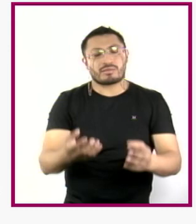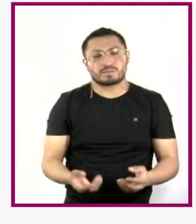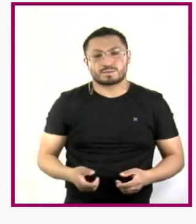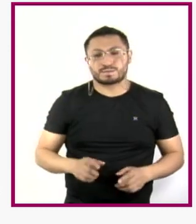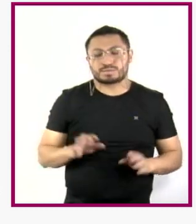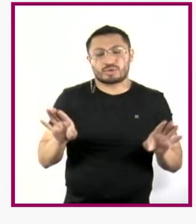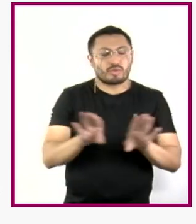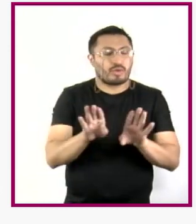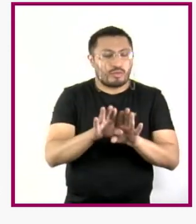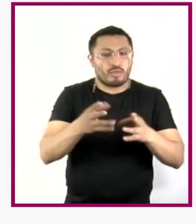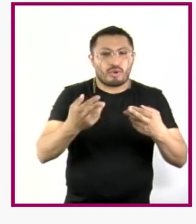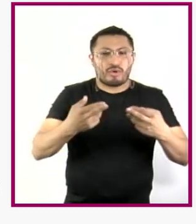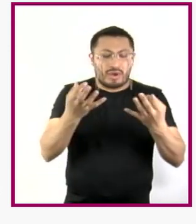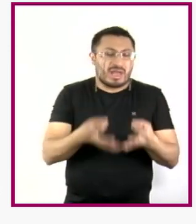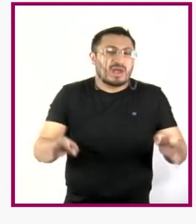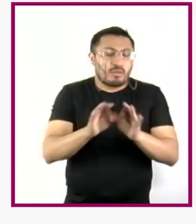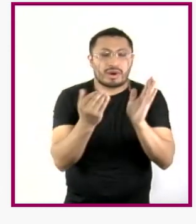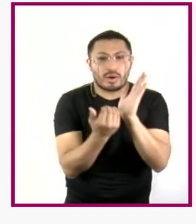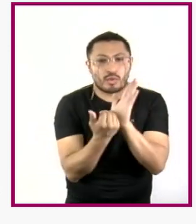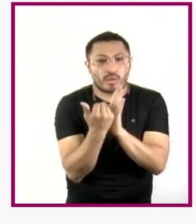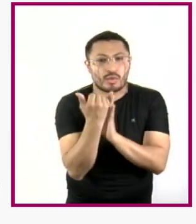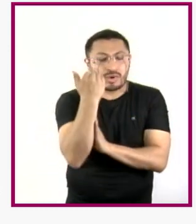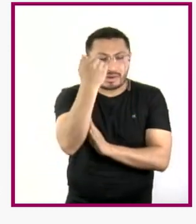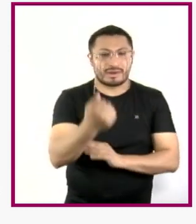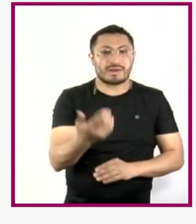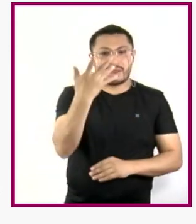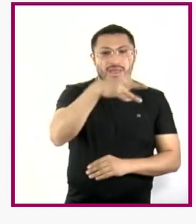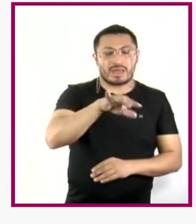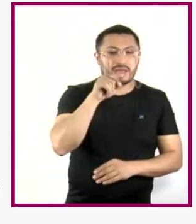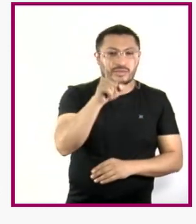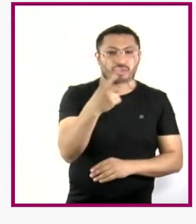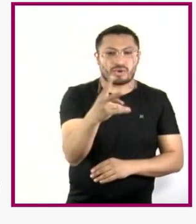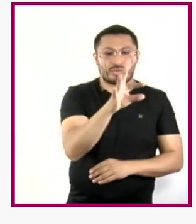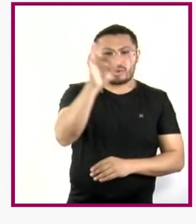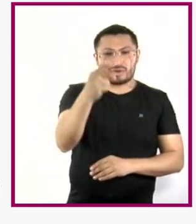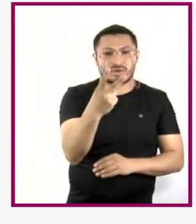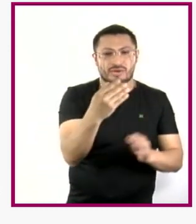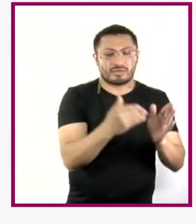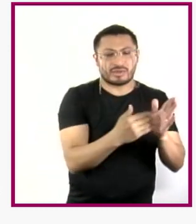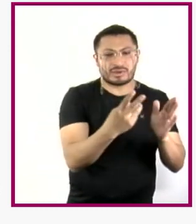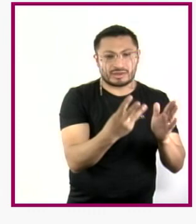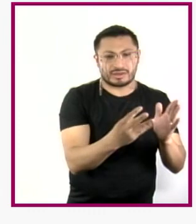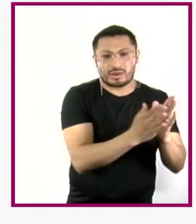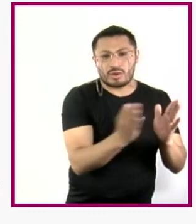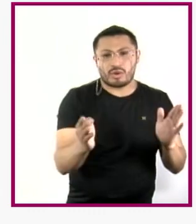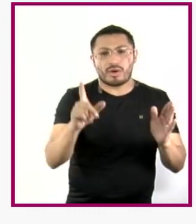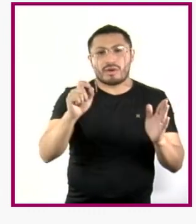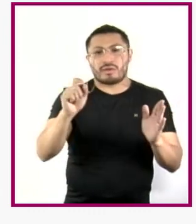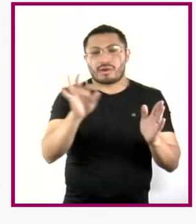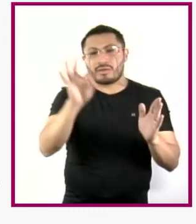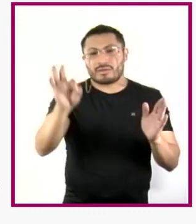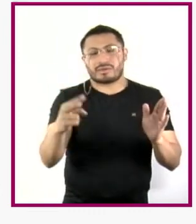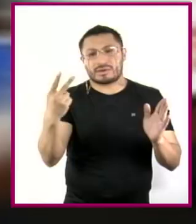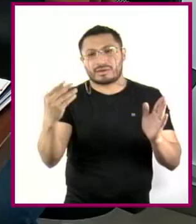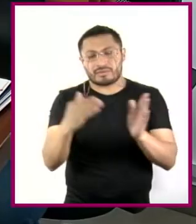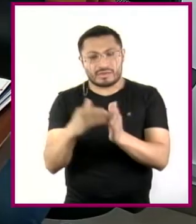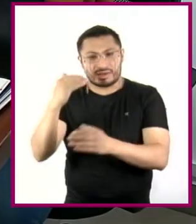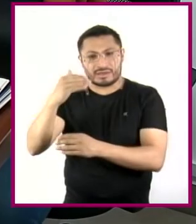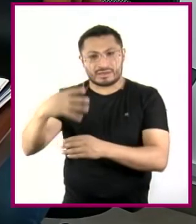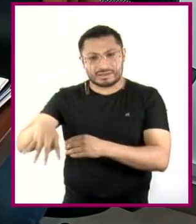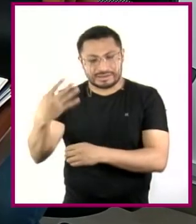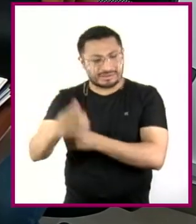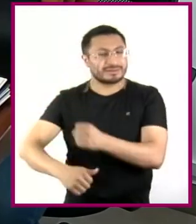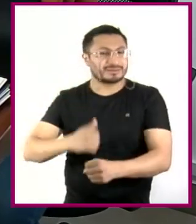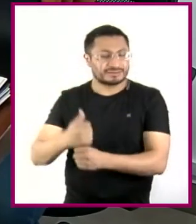de protección ambiental, del 10.2% en 2003 al 20% en 2014.